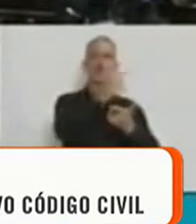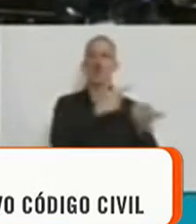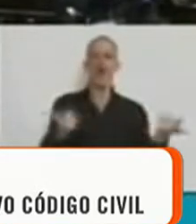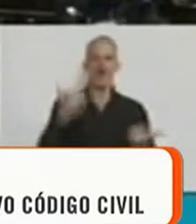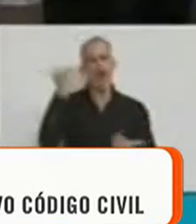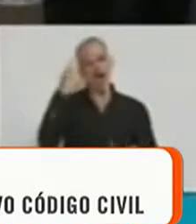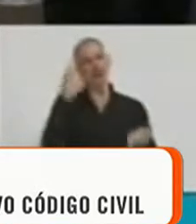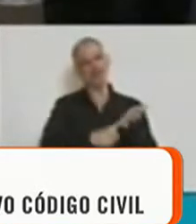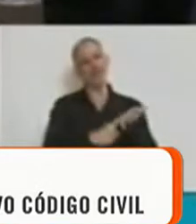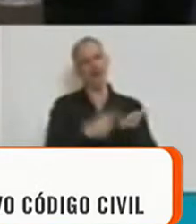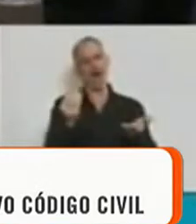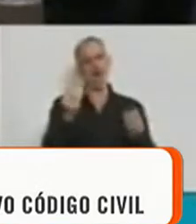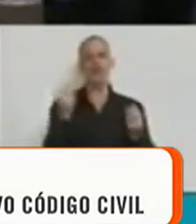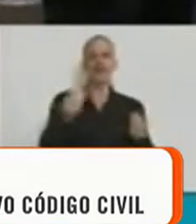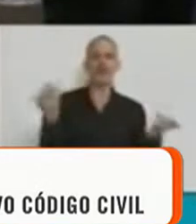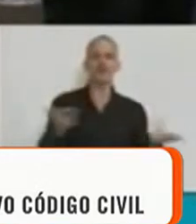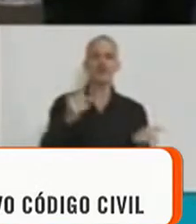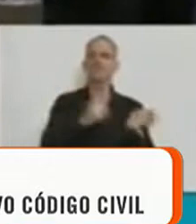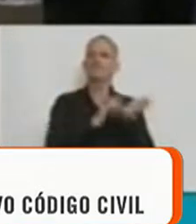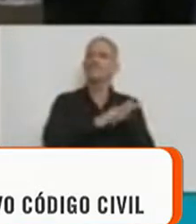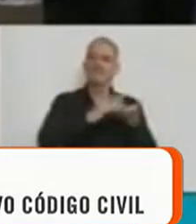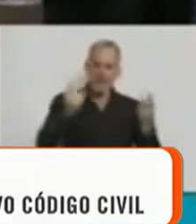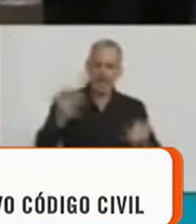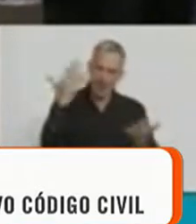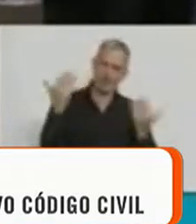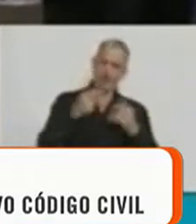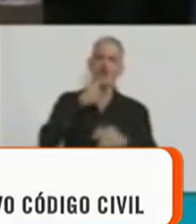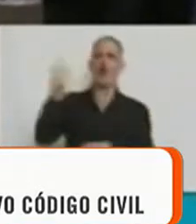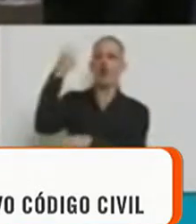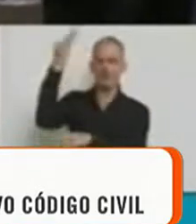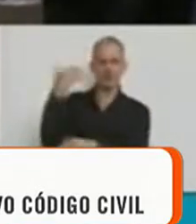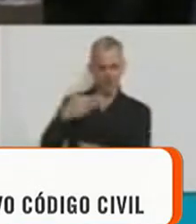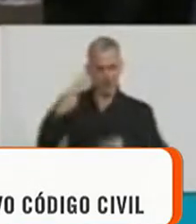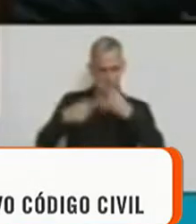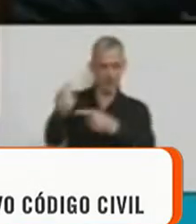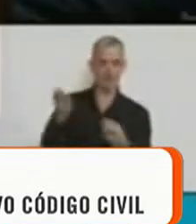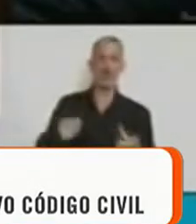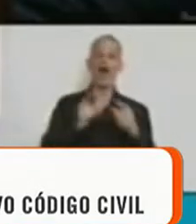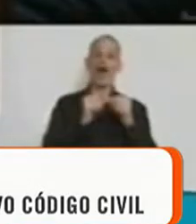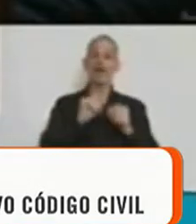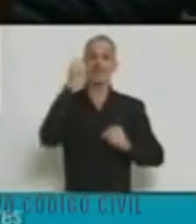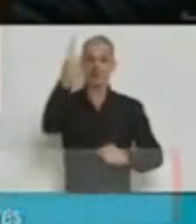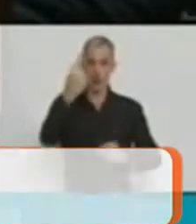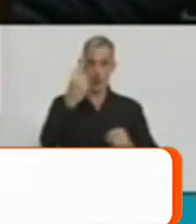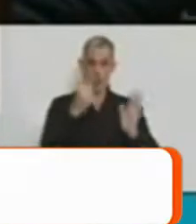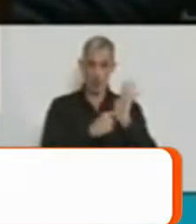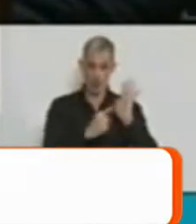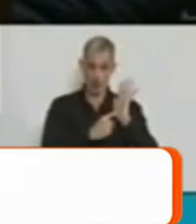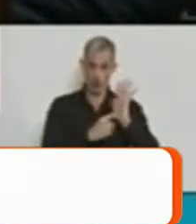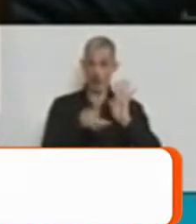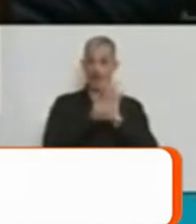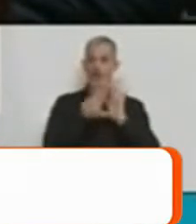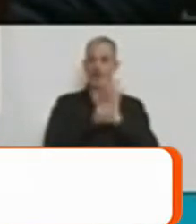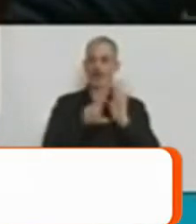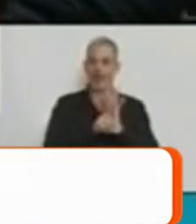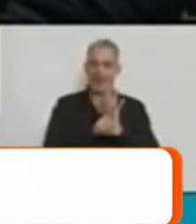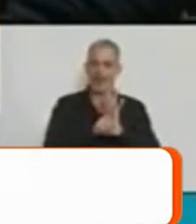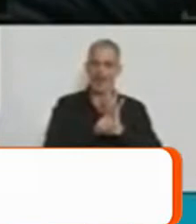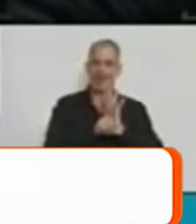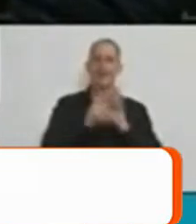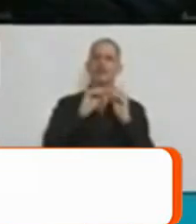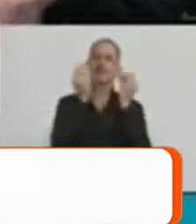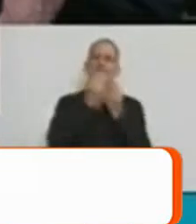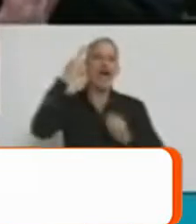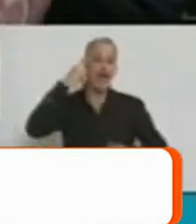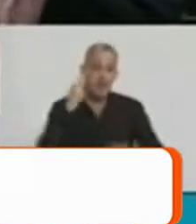el dictamen, no tiene ningún... Es un hecho inexistente. Siga, diputada, por favor. Por el artículo 1 de la ley de 9